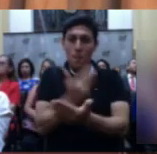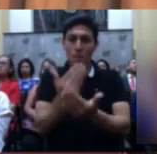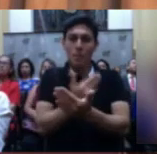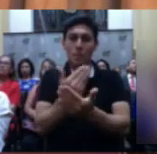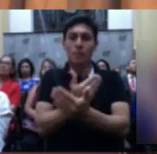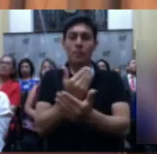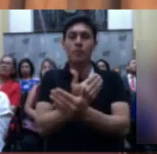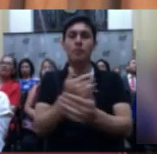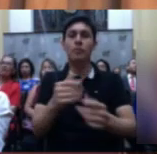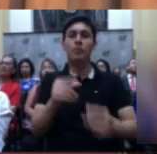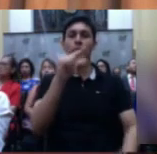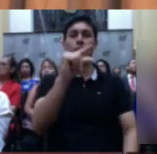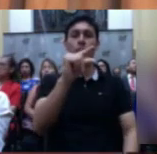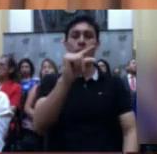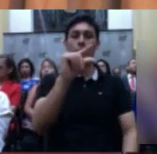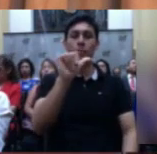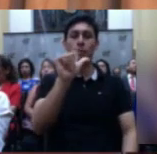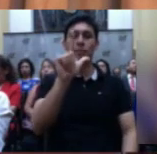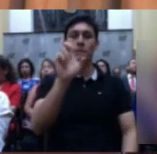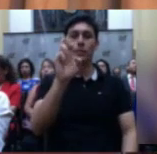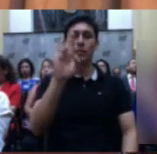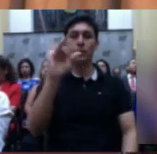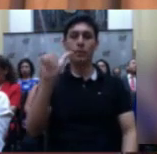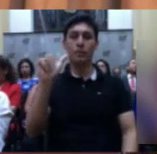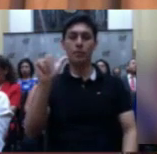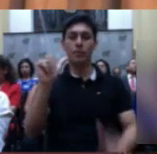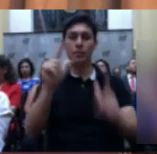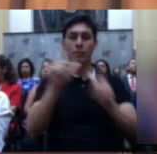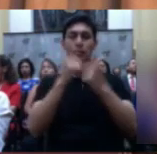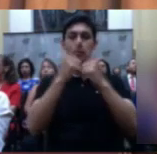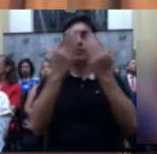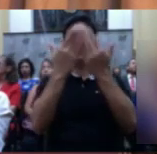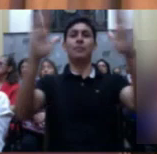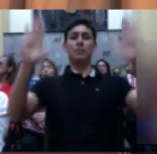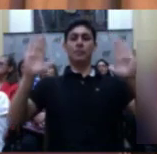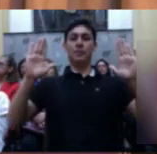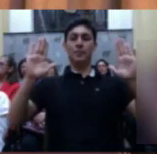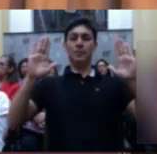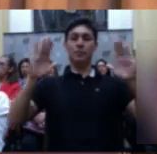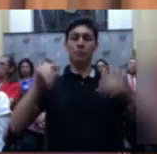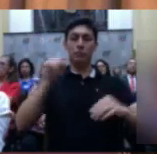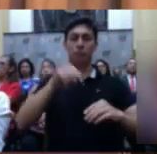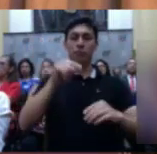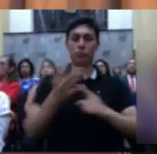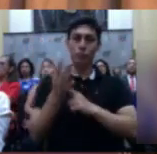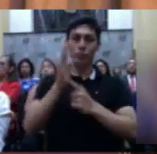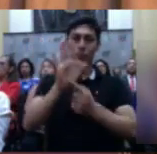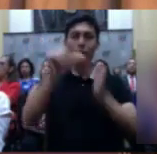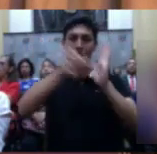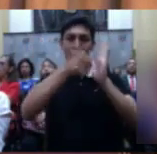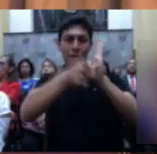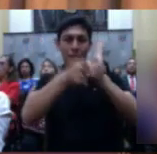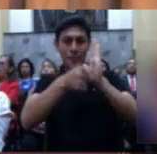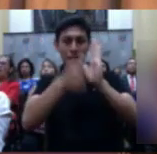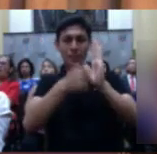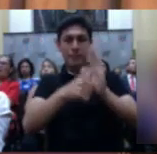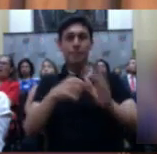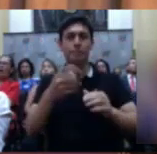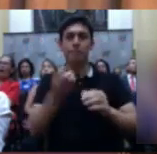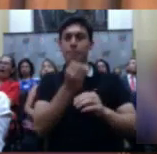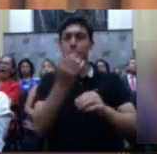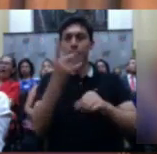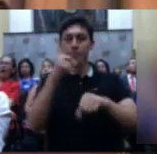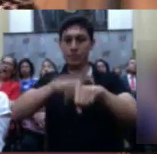Galería Abierta, que no es otra cosa que intervenir los espacios públicos con muestras de arte, y de esta manera, cada cierto